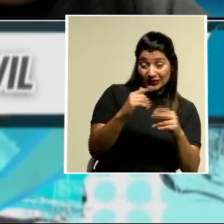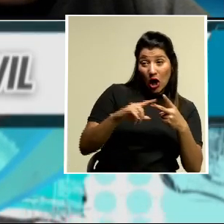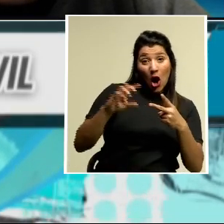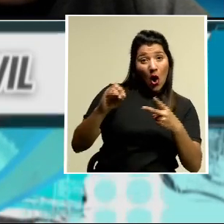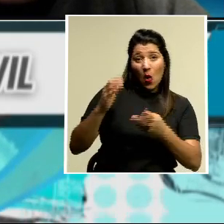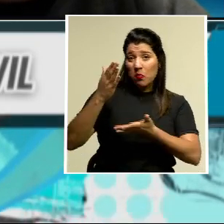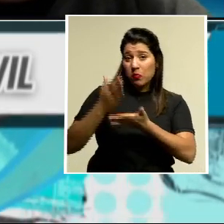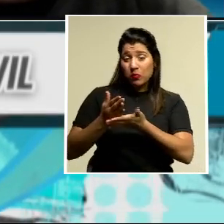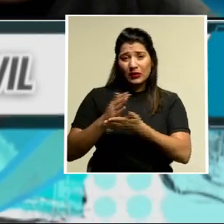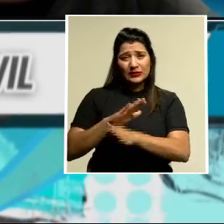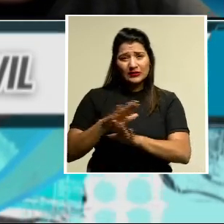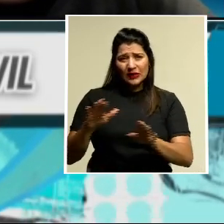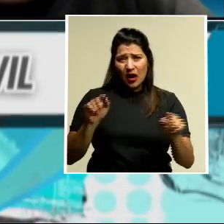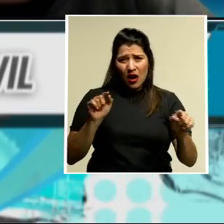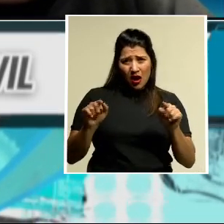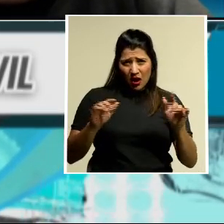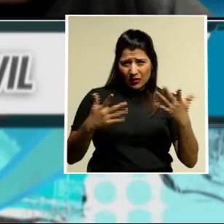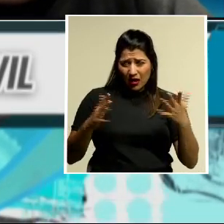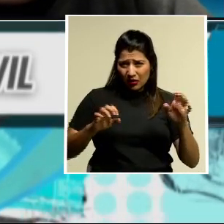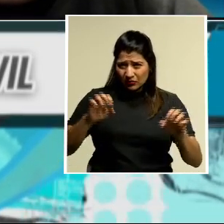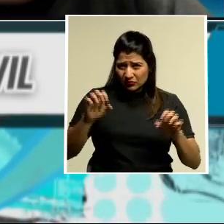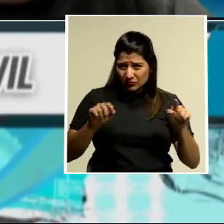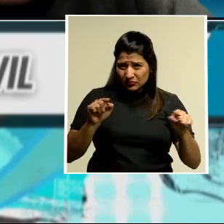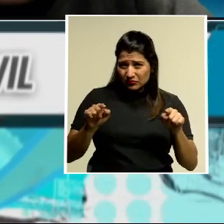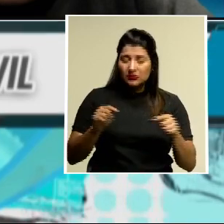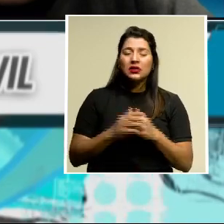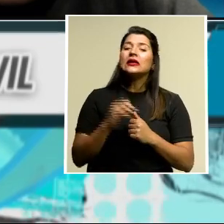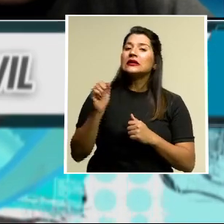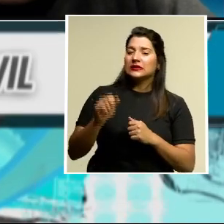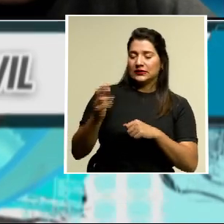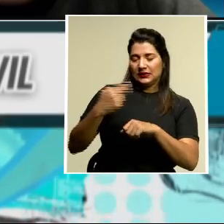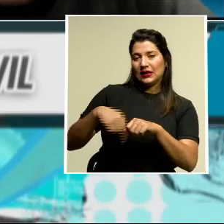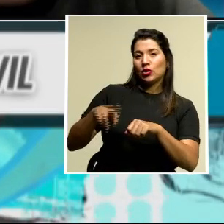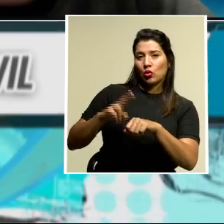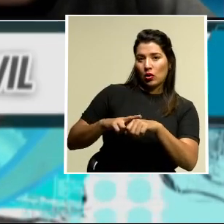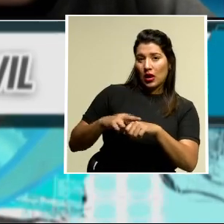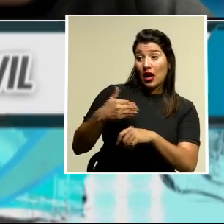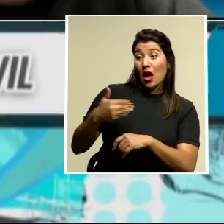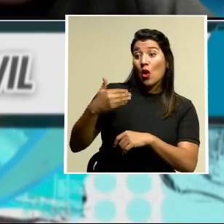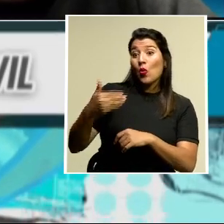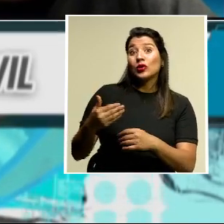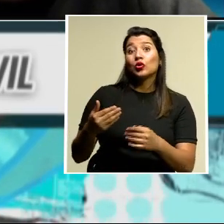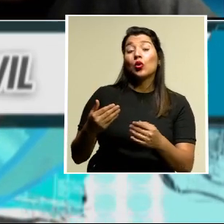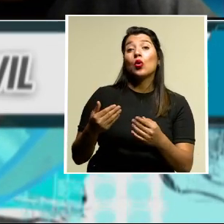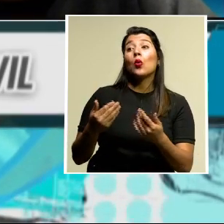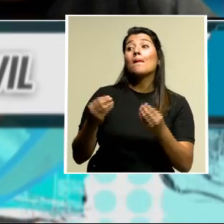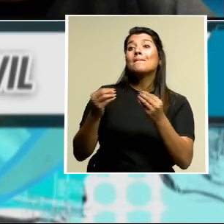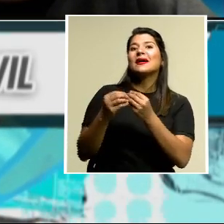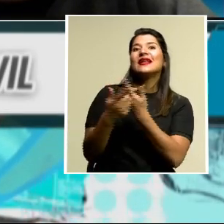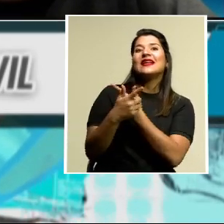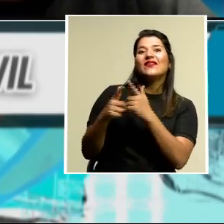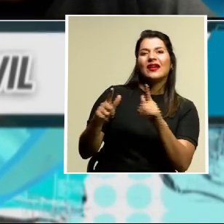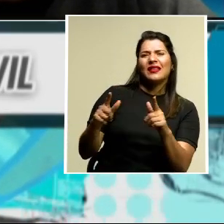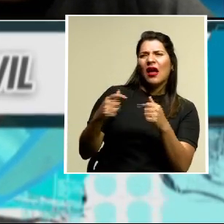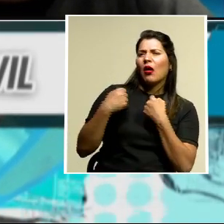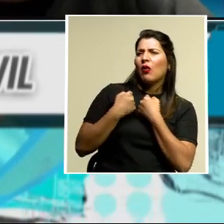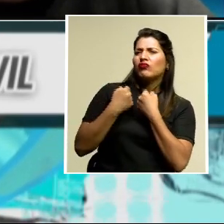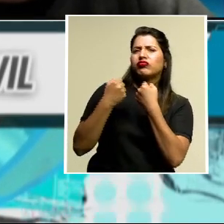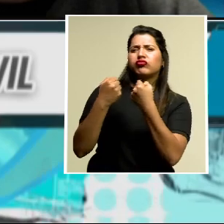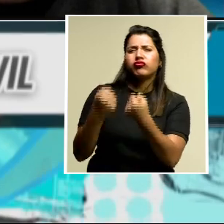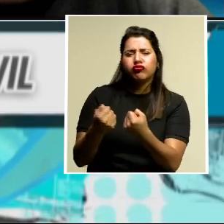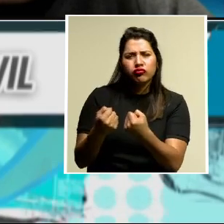con paciencia, poco a poco se va notando, pero evidentemente hay que estar muy atentos y que nosotros